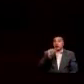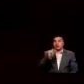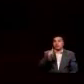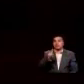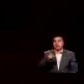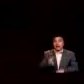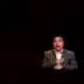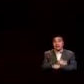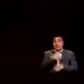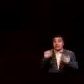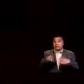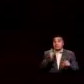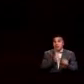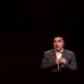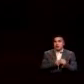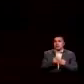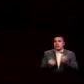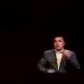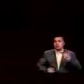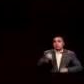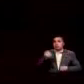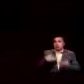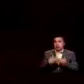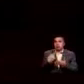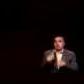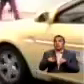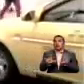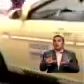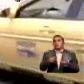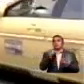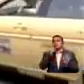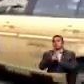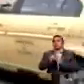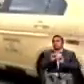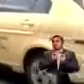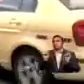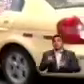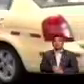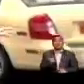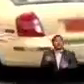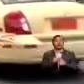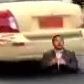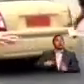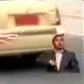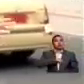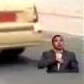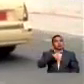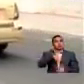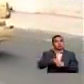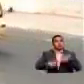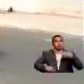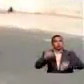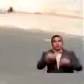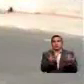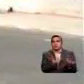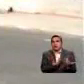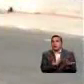considerados inicialmente como parte del transporte y logística de la organización. En todo caso, nosotros nos mantendremos aquí en la Corte